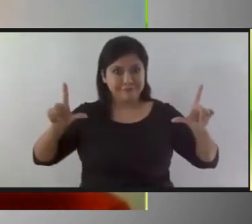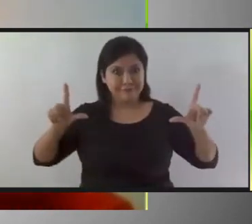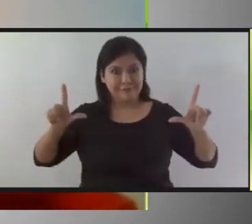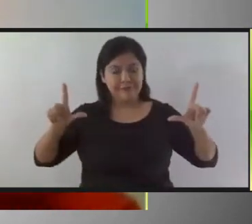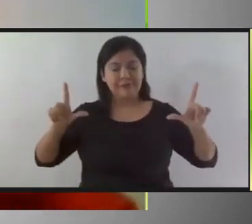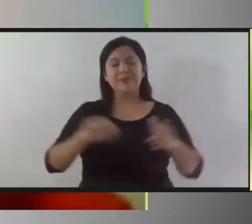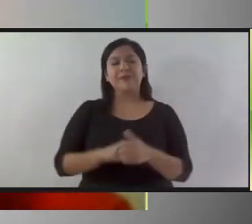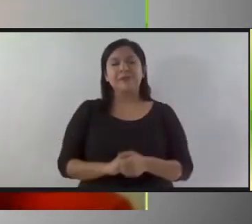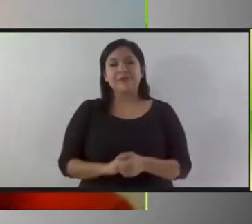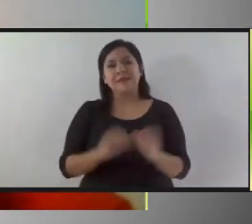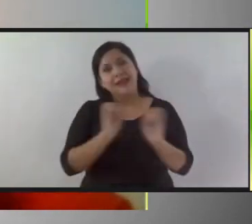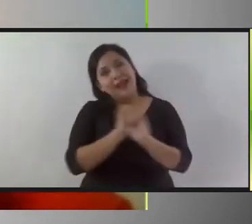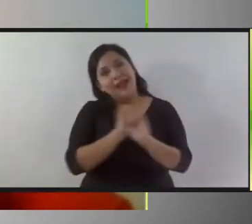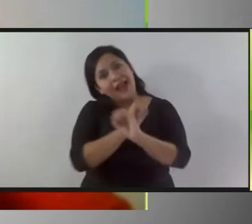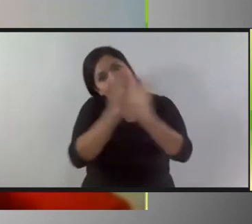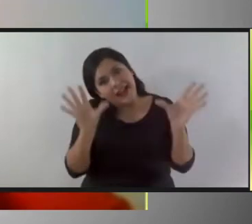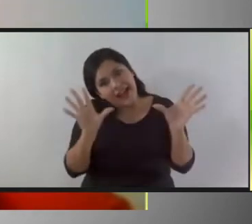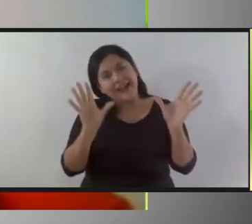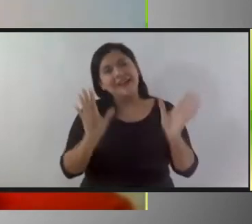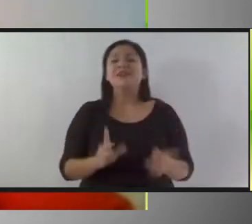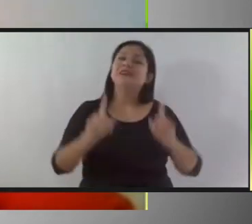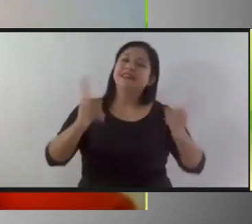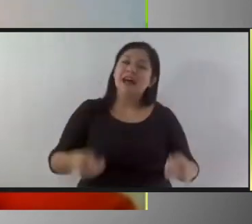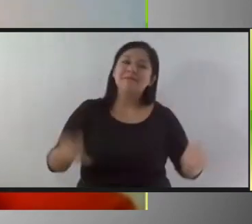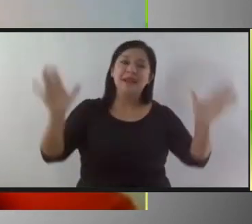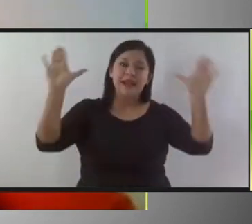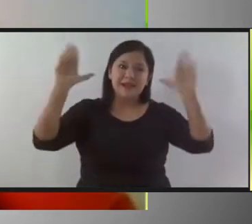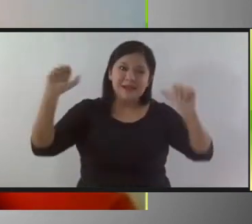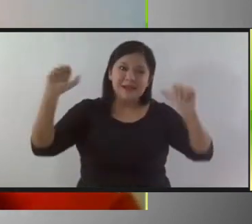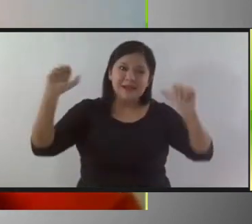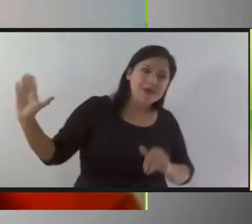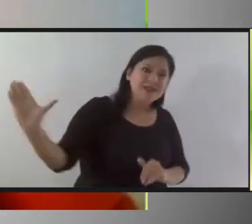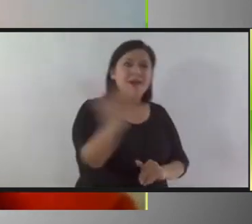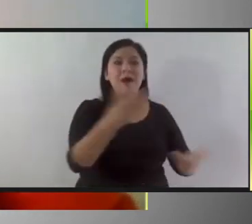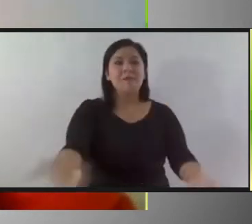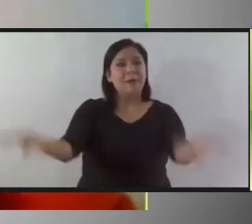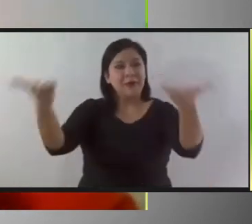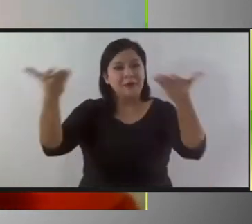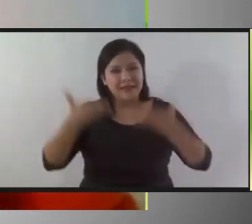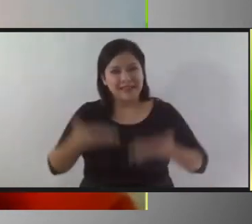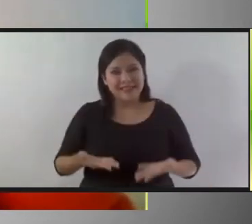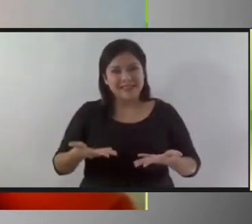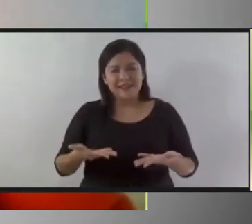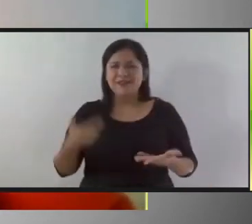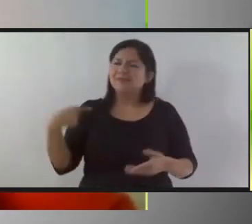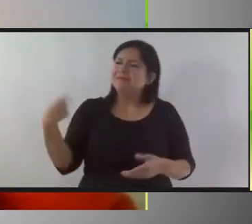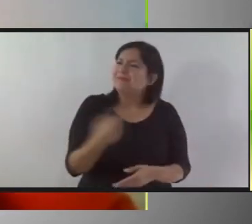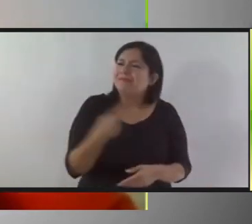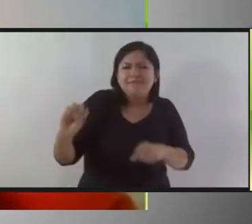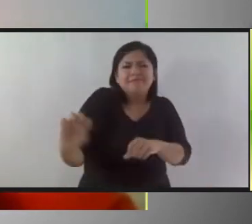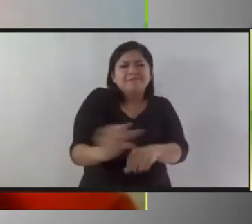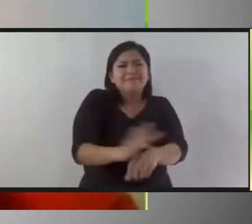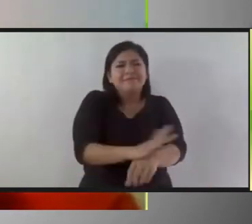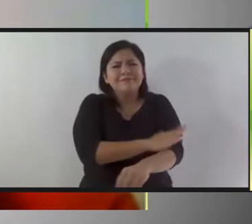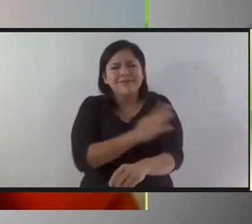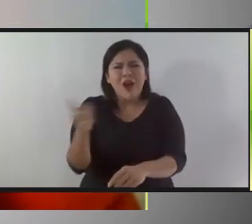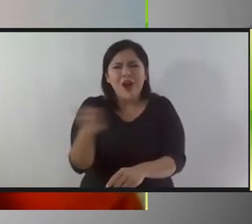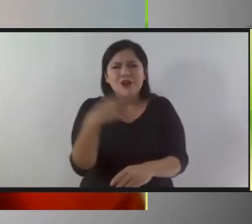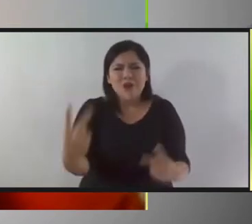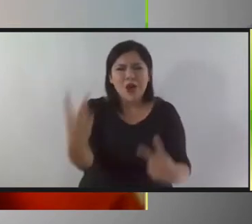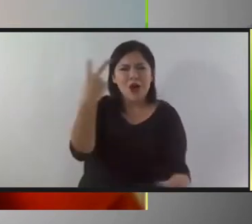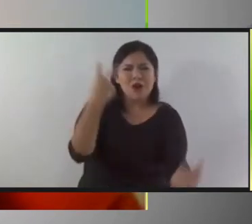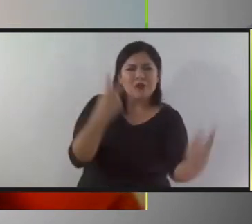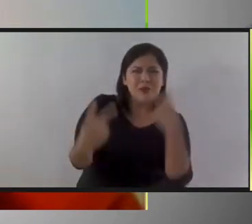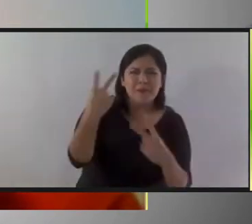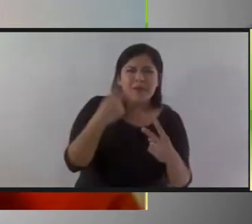estas aclaraciones, saludamos cordialmente y le damos la bienvenida a todos. Nos emociona mucho saber que nos están viendo